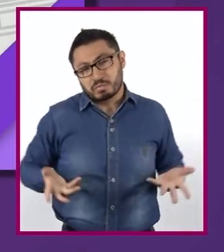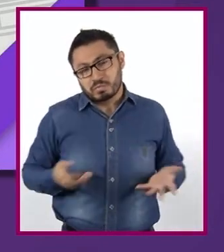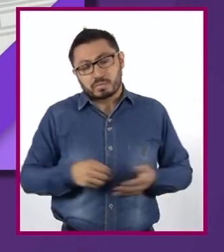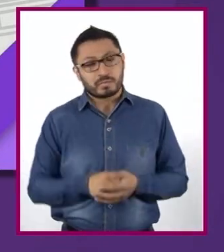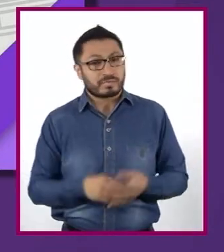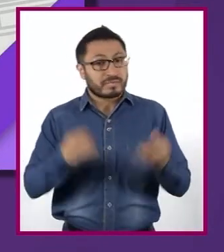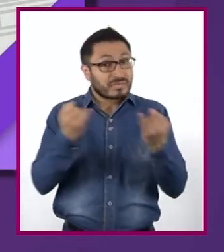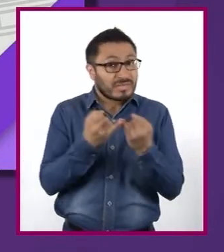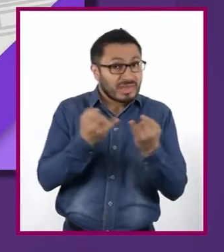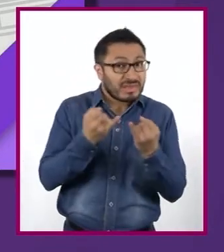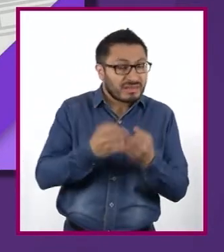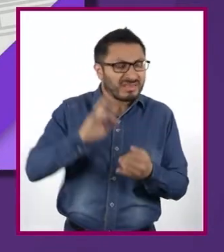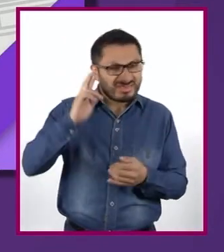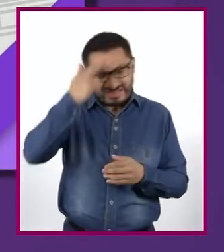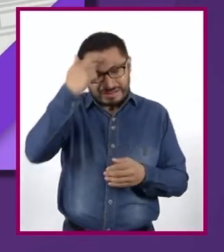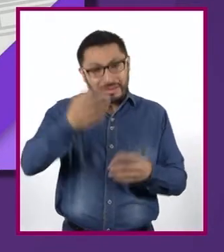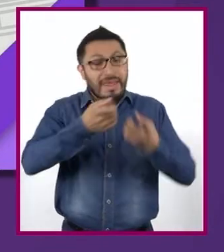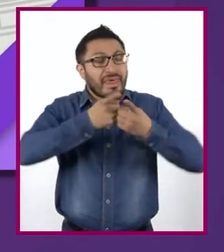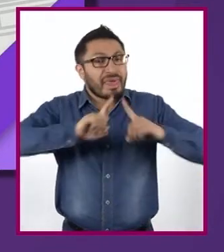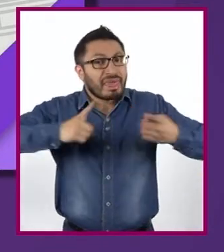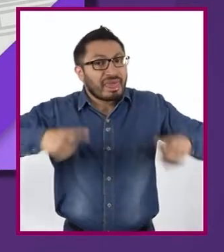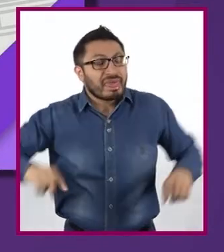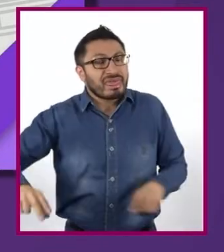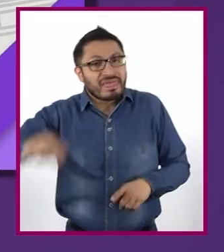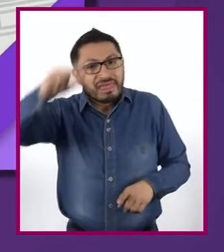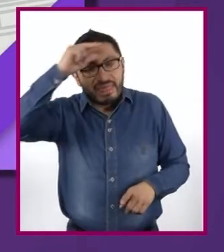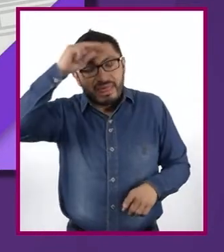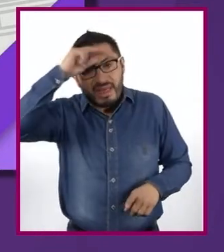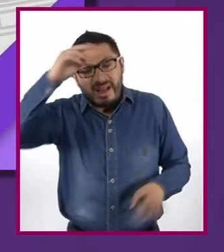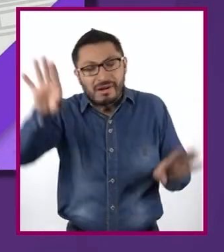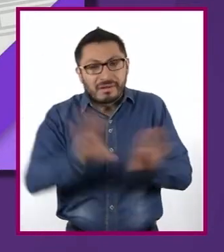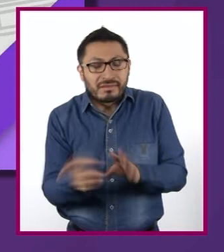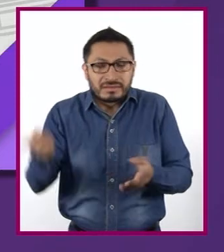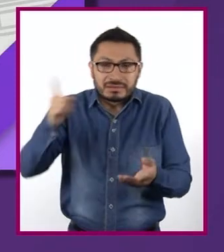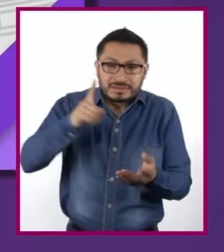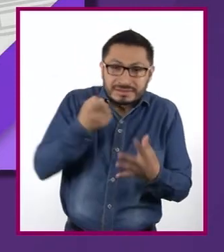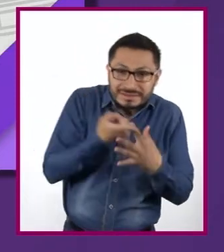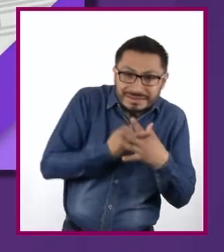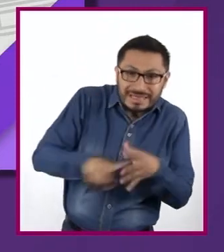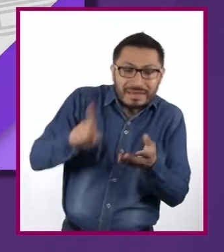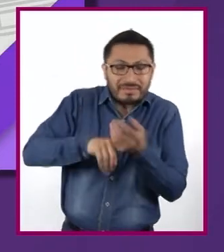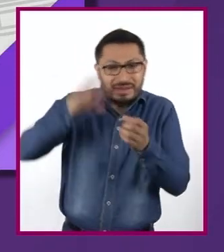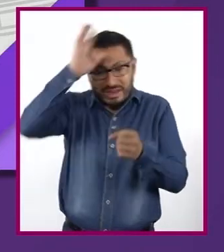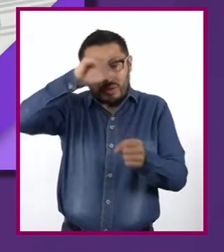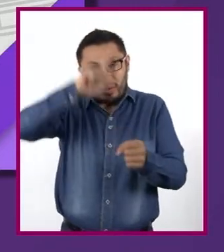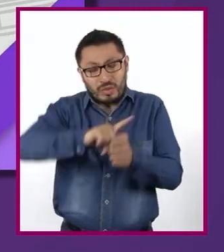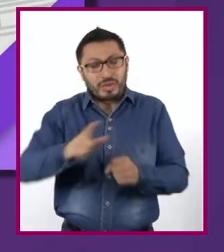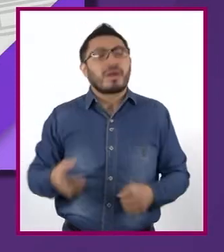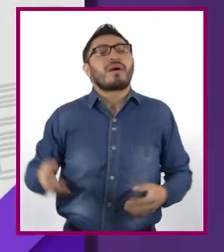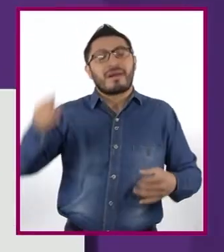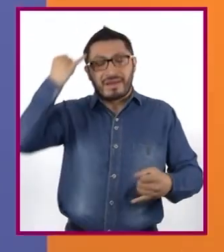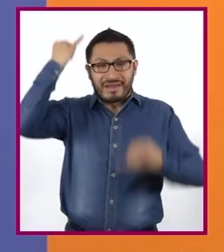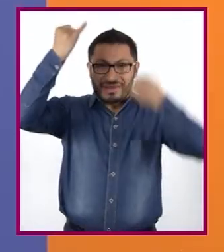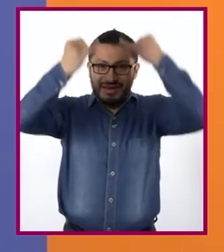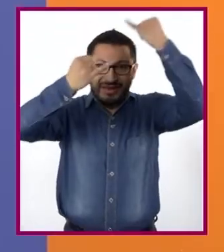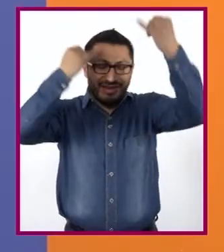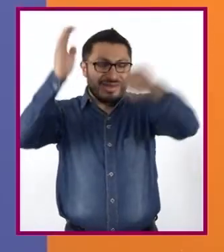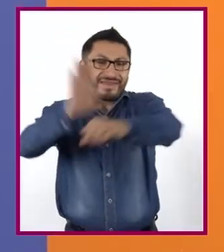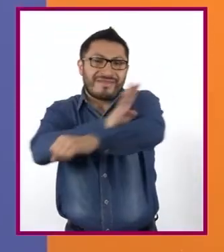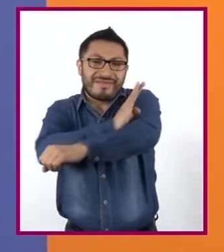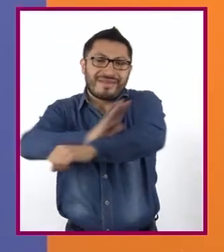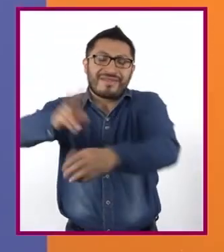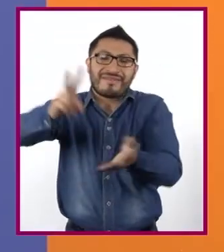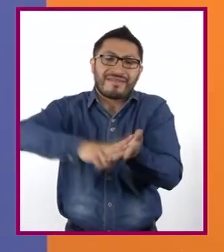De igual forma, el desarrollo mental parte de un entorno cultural en el que se propician ideas a favor de valores como